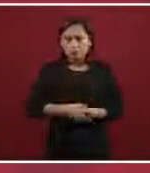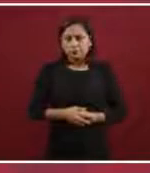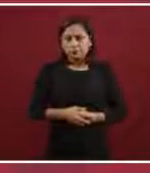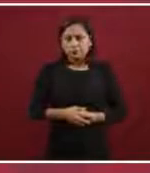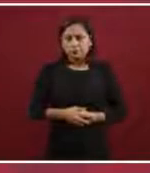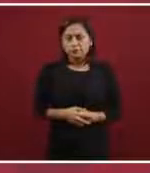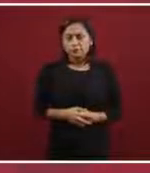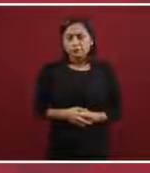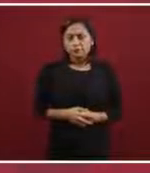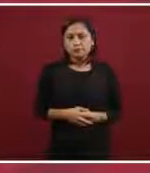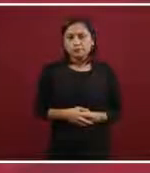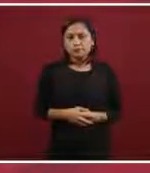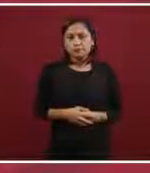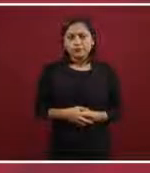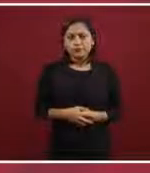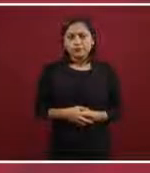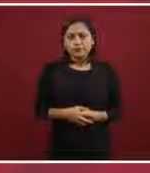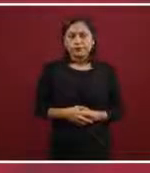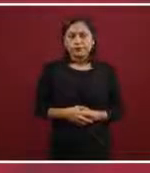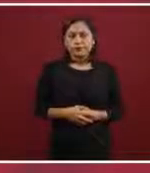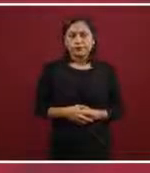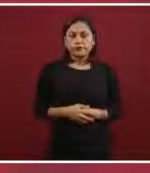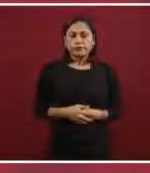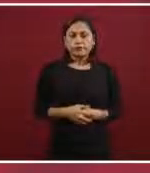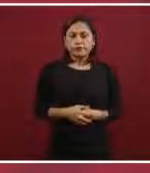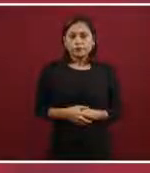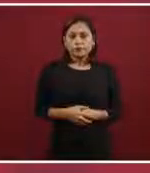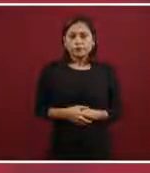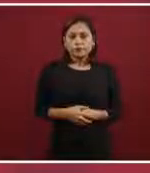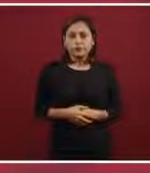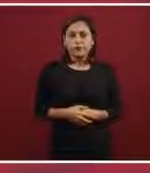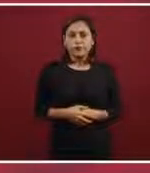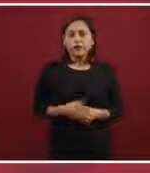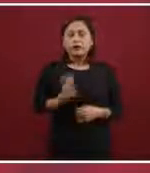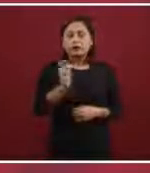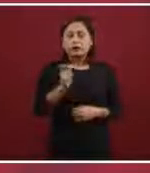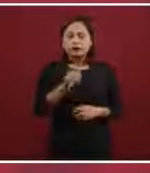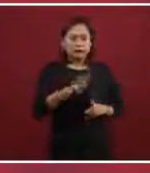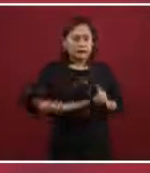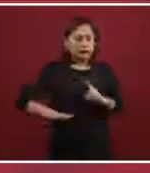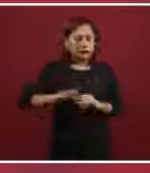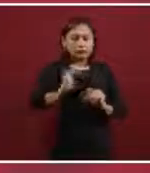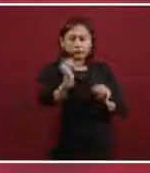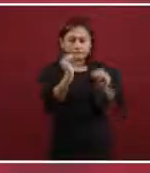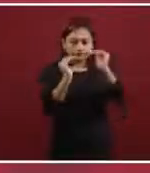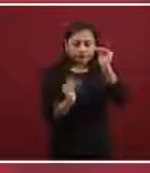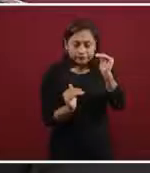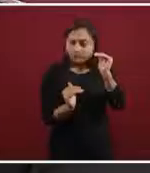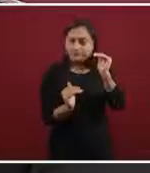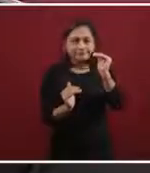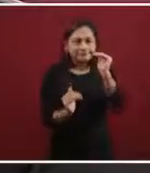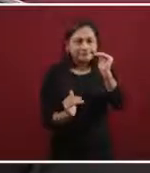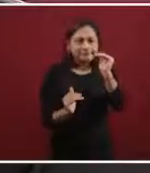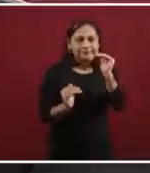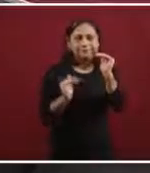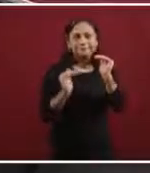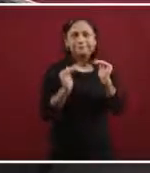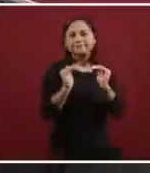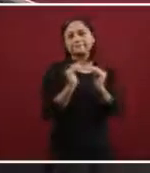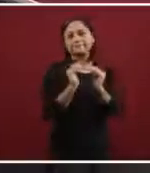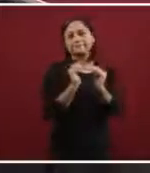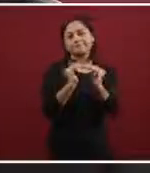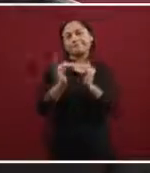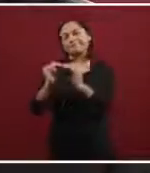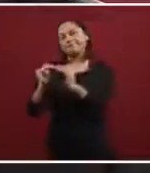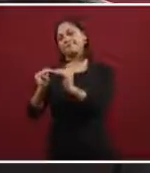no haya tanta y desigualdad económica y social y lo